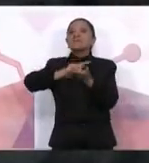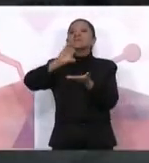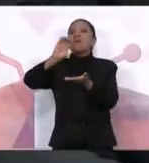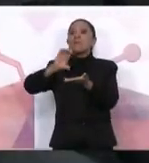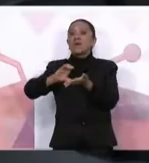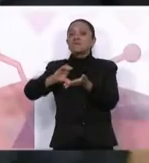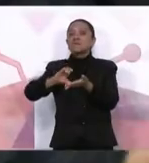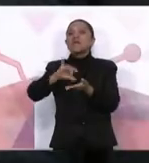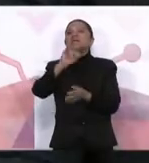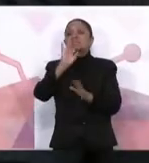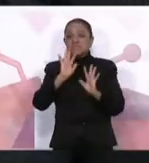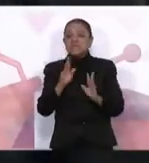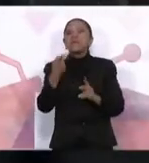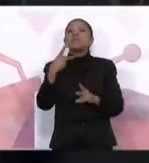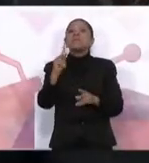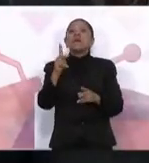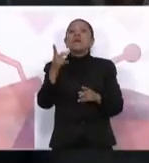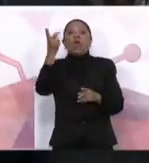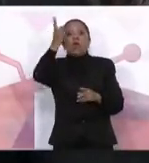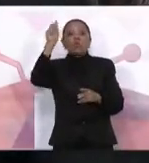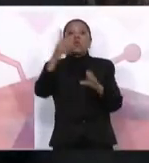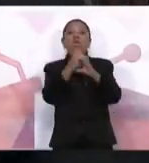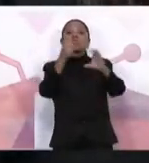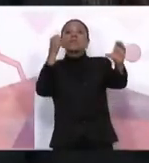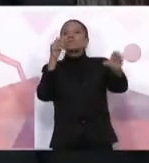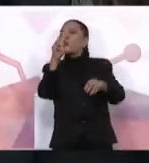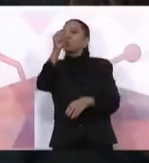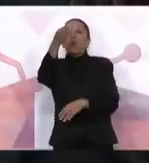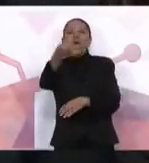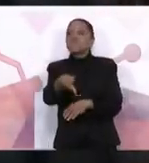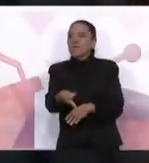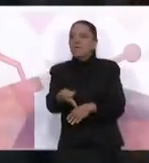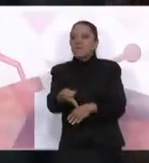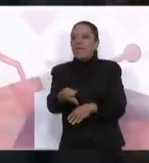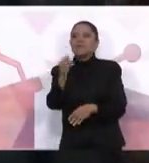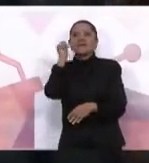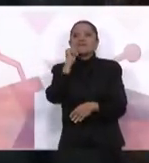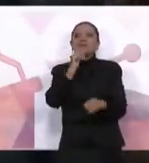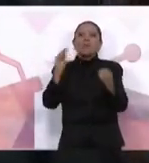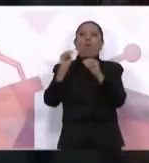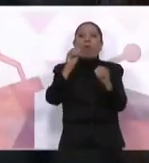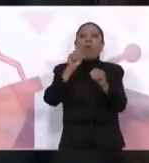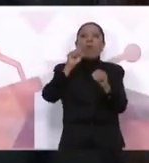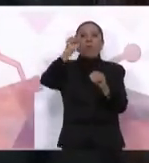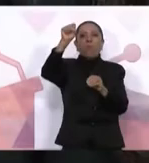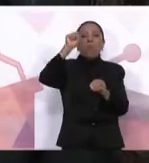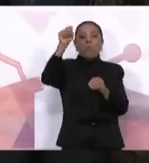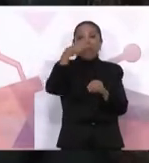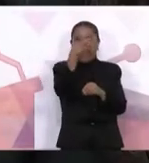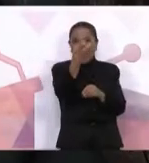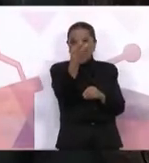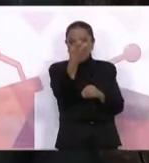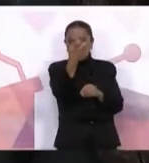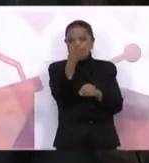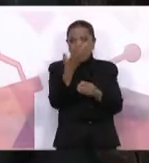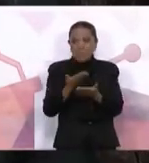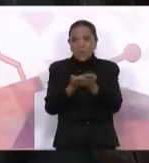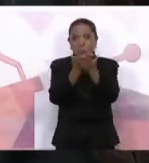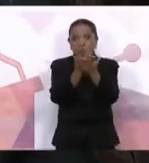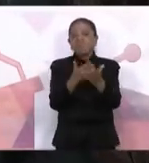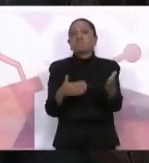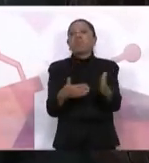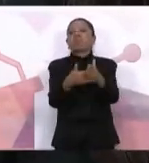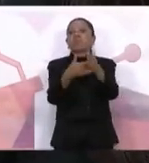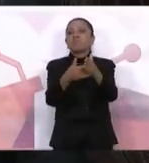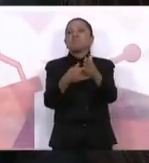transportistas no lo aceptan se movilizan y las propuestas como éstas se estancan además ha propuesto un transporte